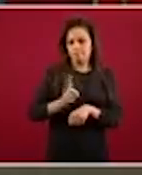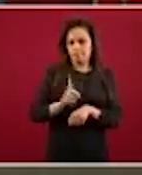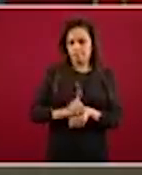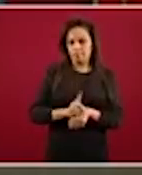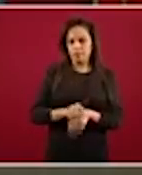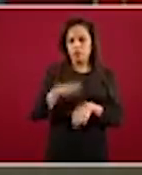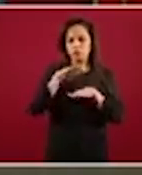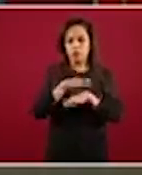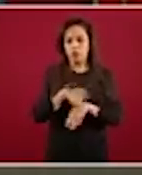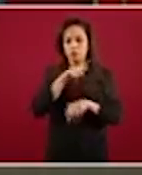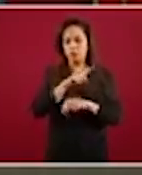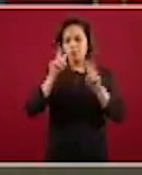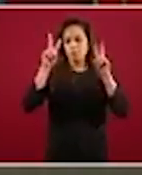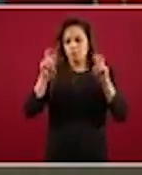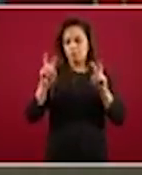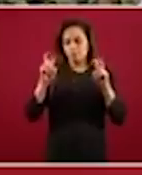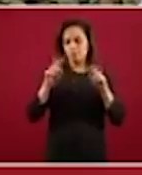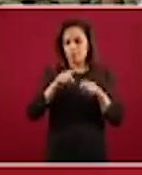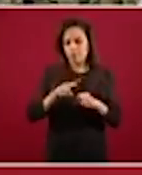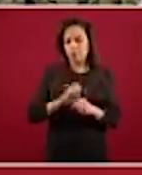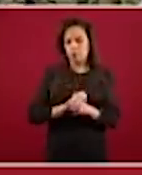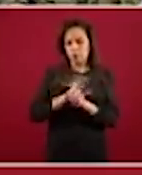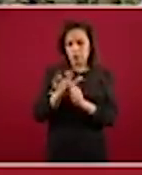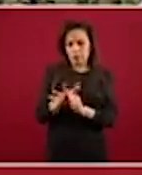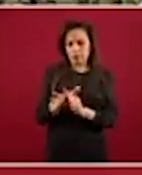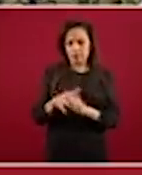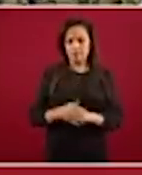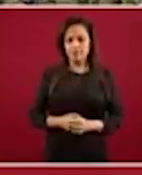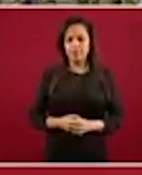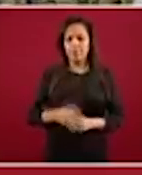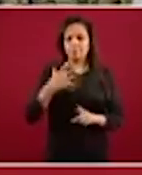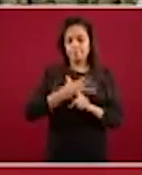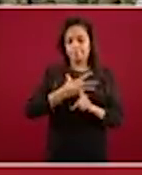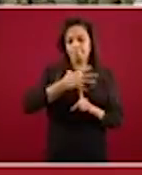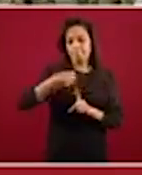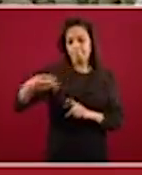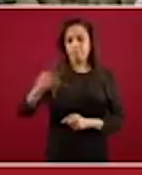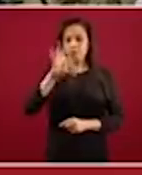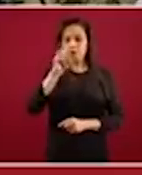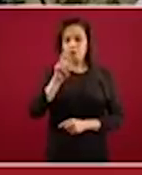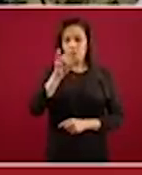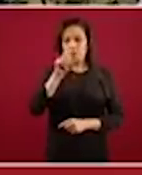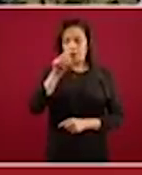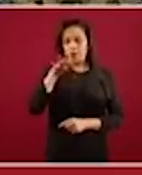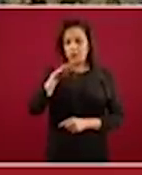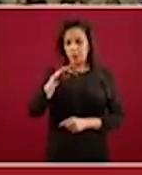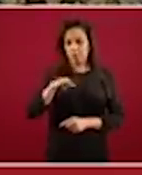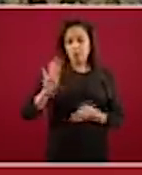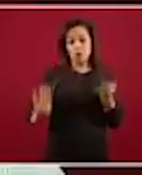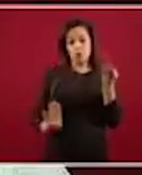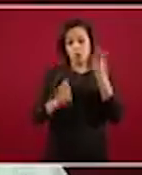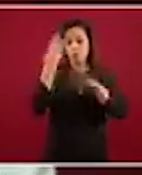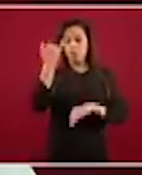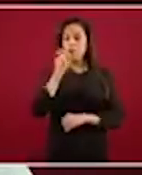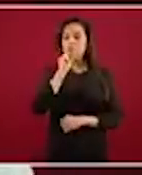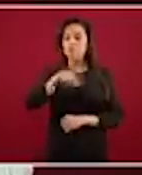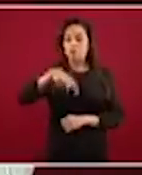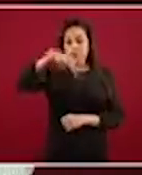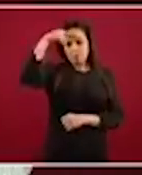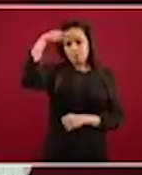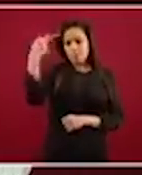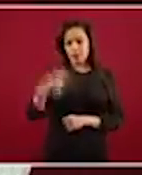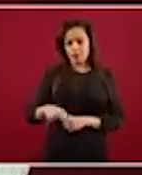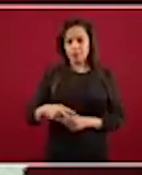situación del nuevo coronavirus, la epidemia de COVID en el mundo y en México. En esta